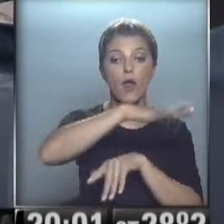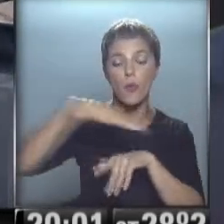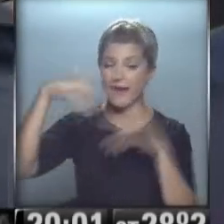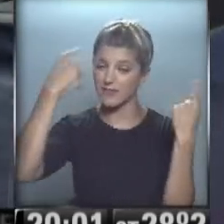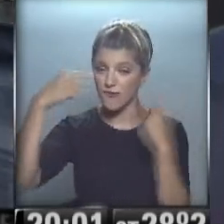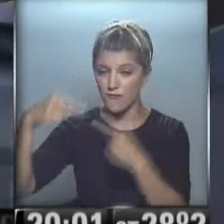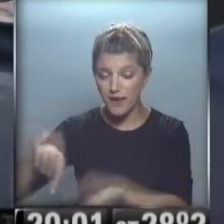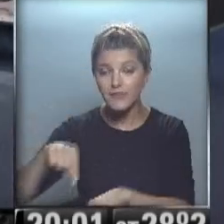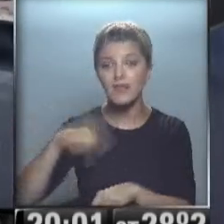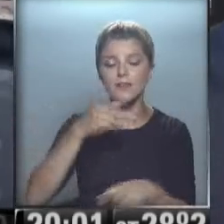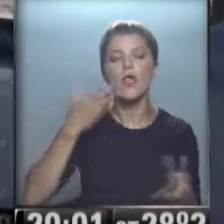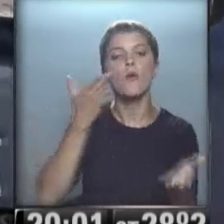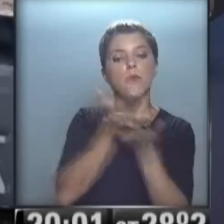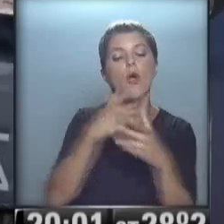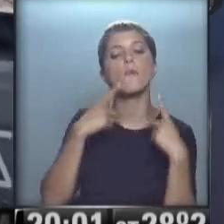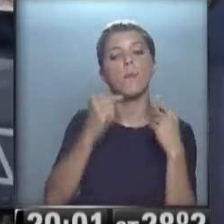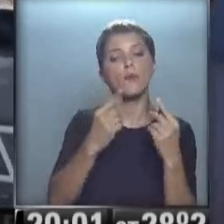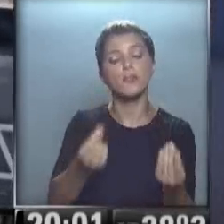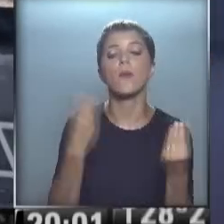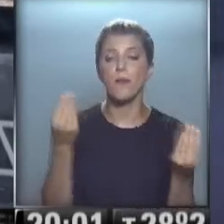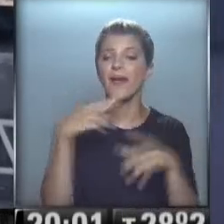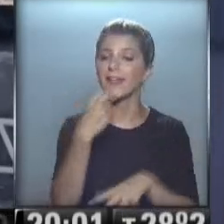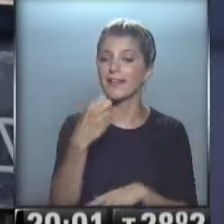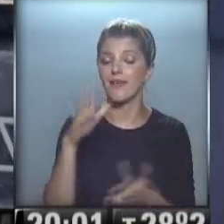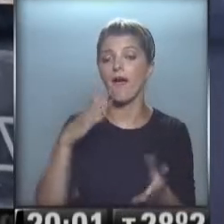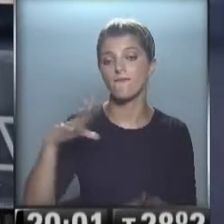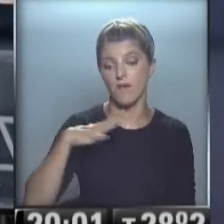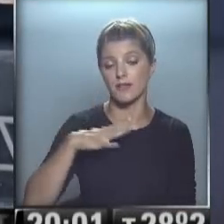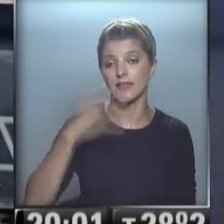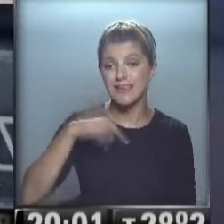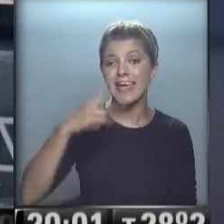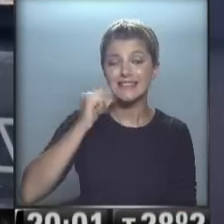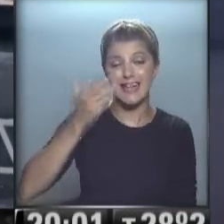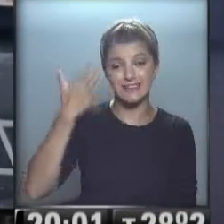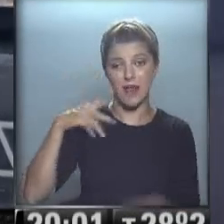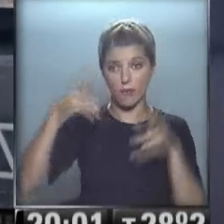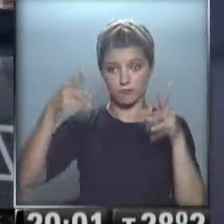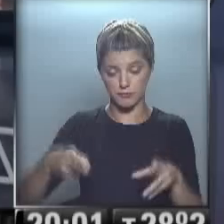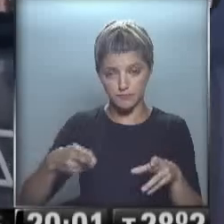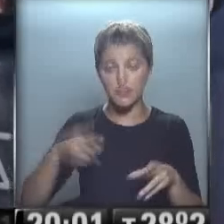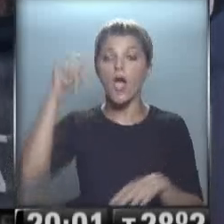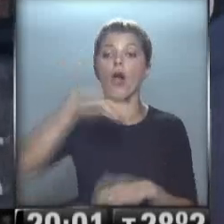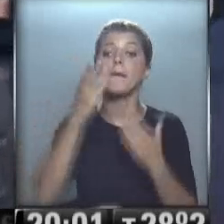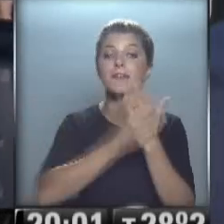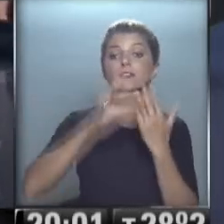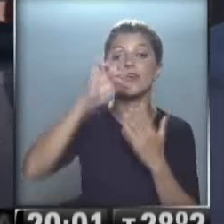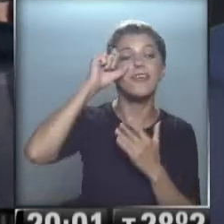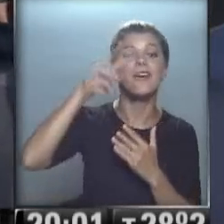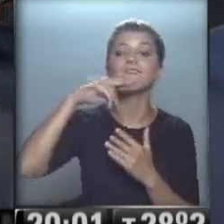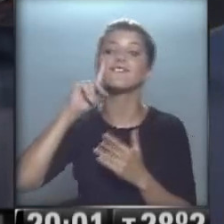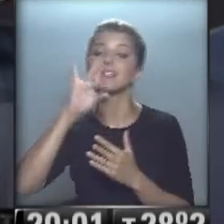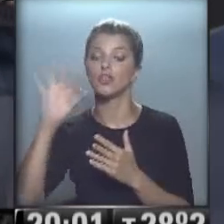porteños multiplicaron las protestas por la falta de energía eléctrica que ya lleva varios días el ministro debido exigió a las